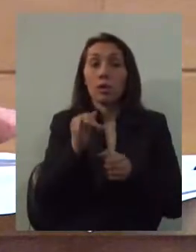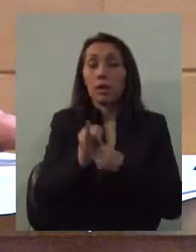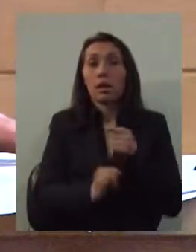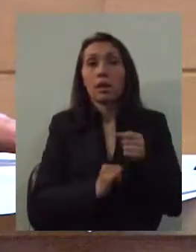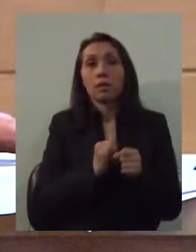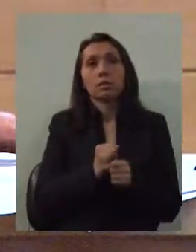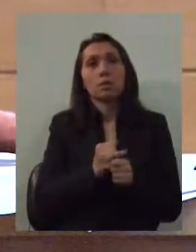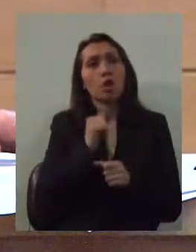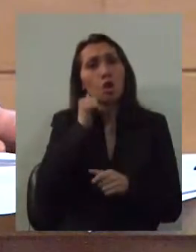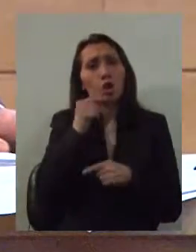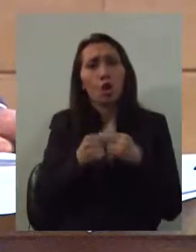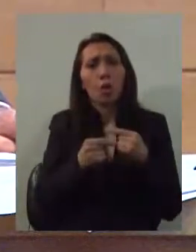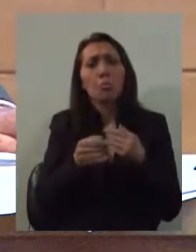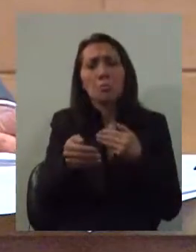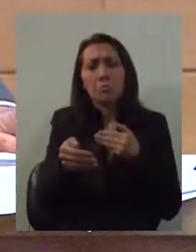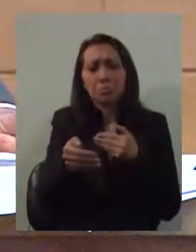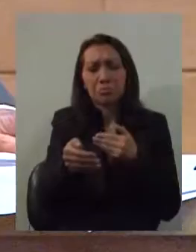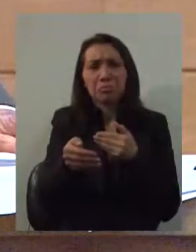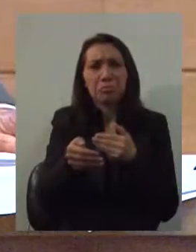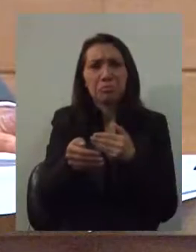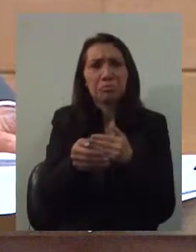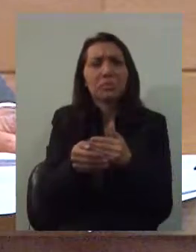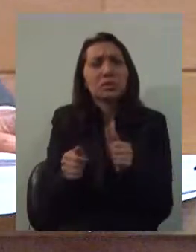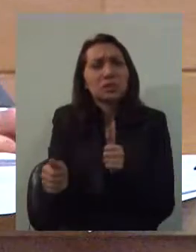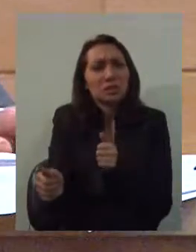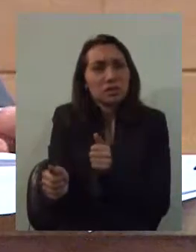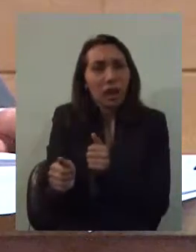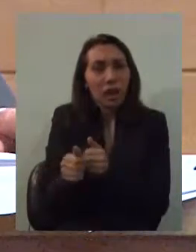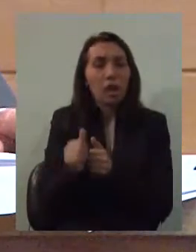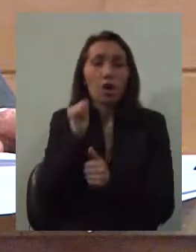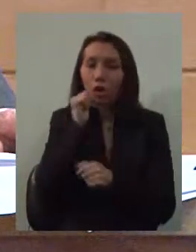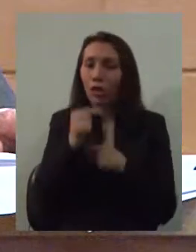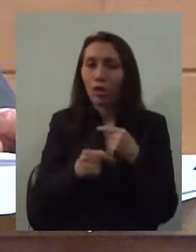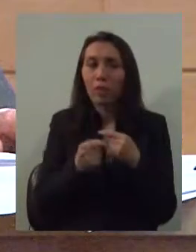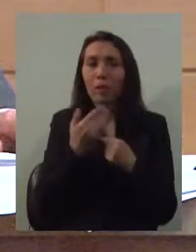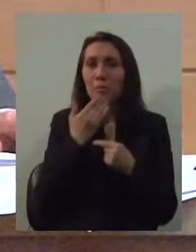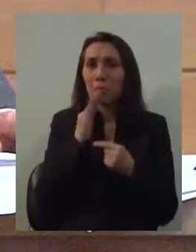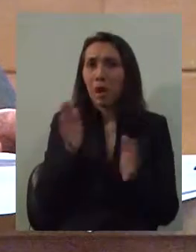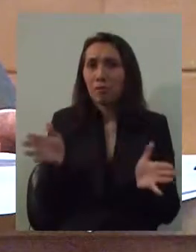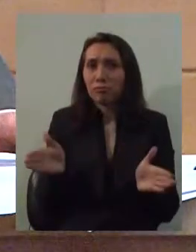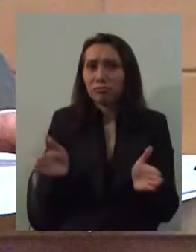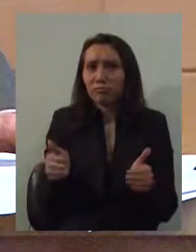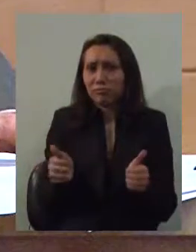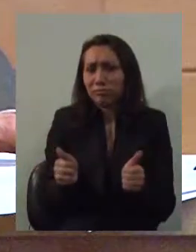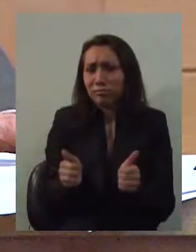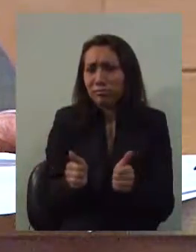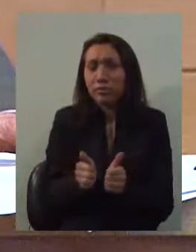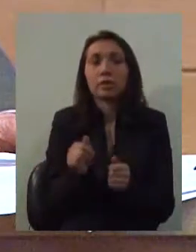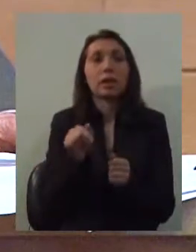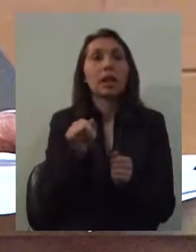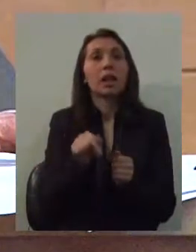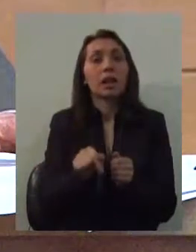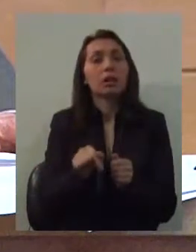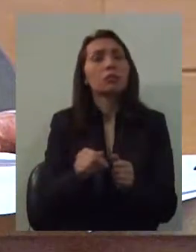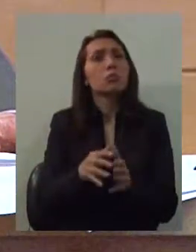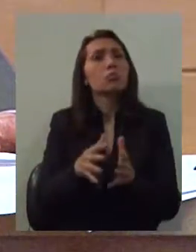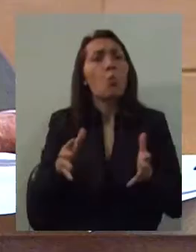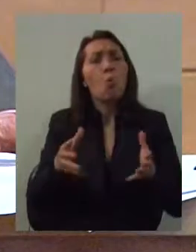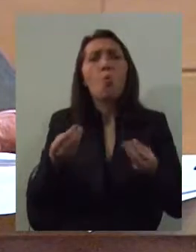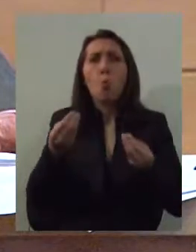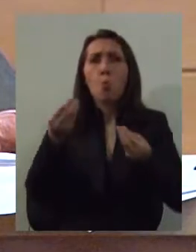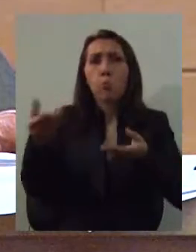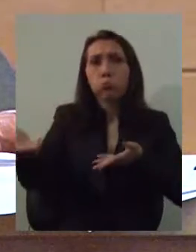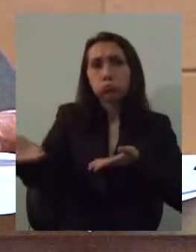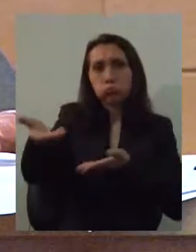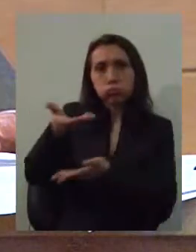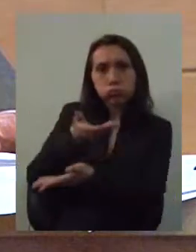está cada día más cerca. Está cada día más cerca por este notable intercambio que